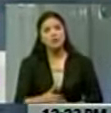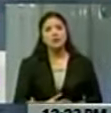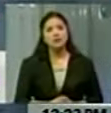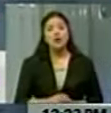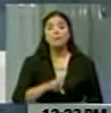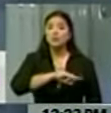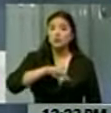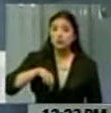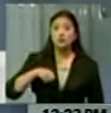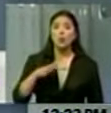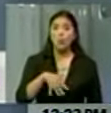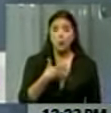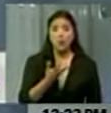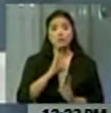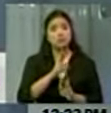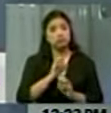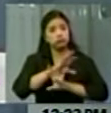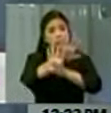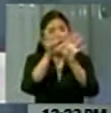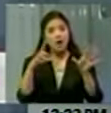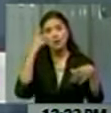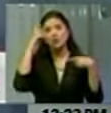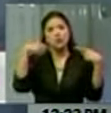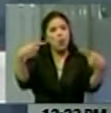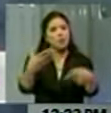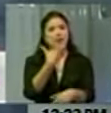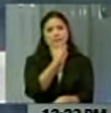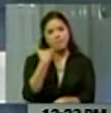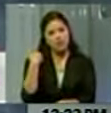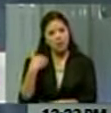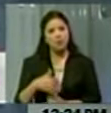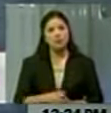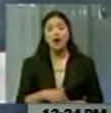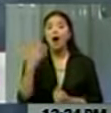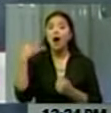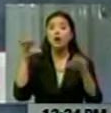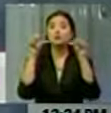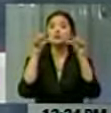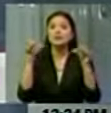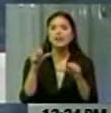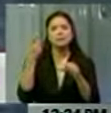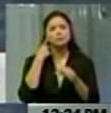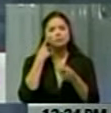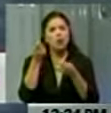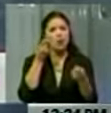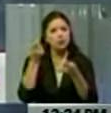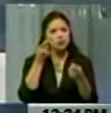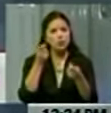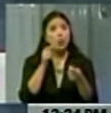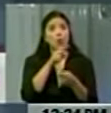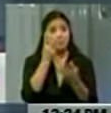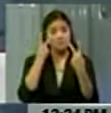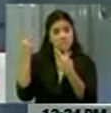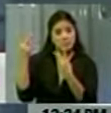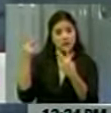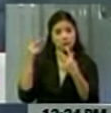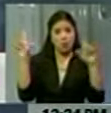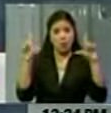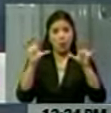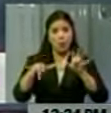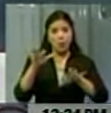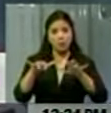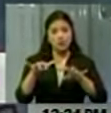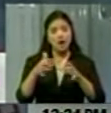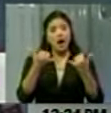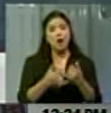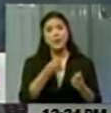que nosotros podamos cumplir y cada día ser más eficientes. Hay un sistema de monitoreo en tiempo real, que ustedes estarán viendo allí. Yo quiero darle